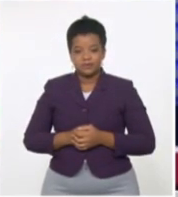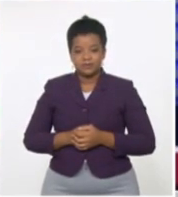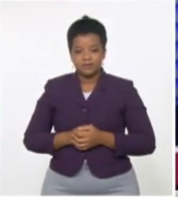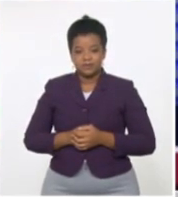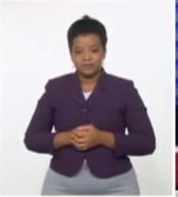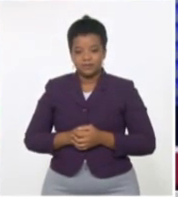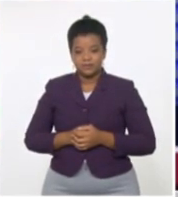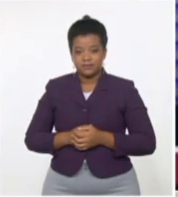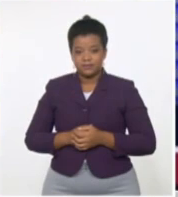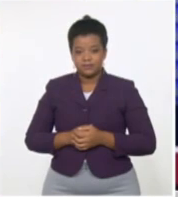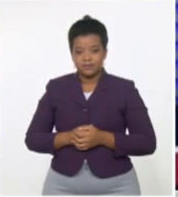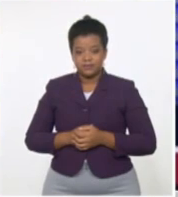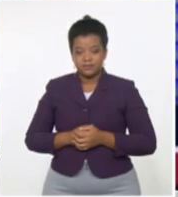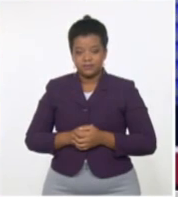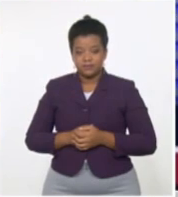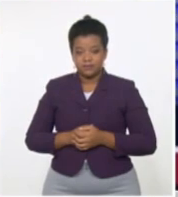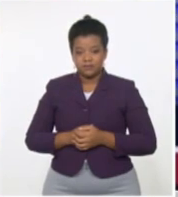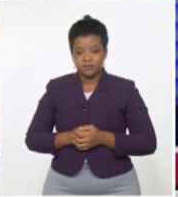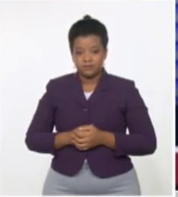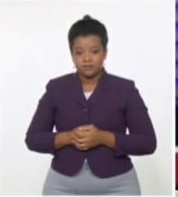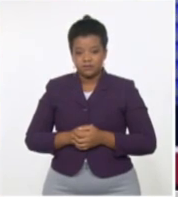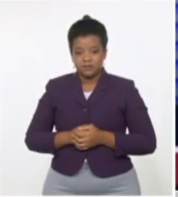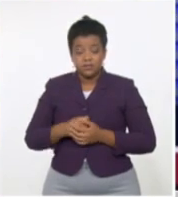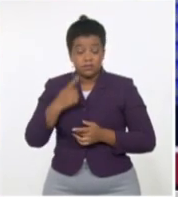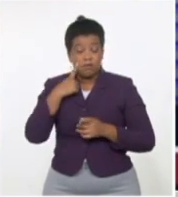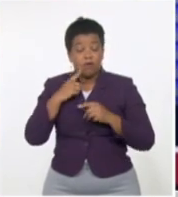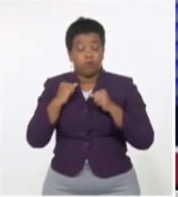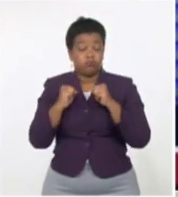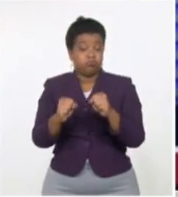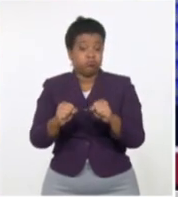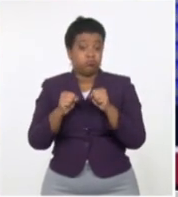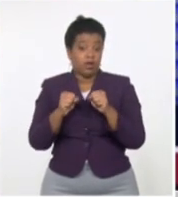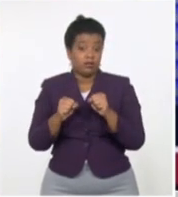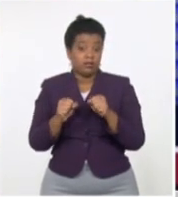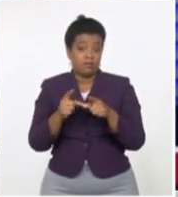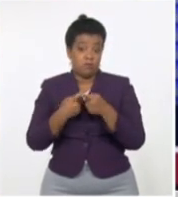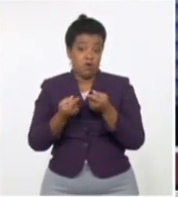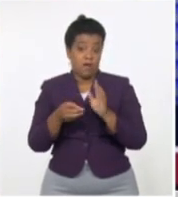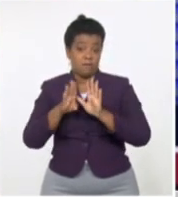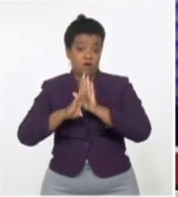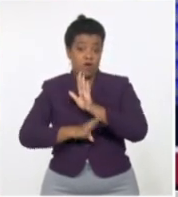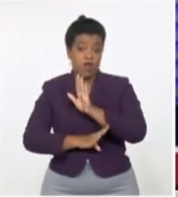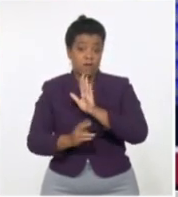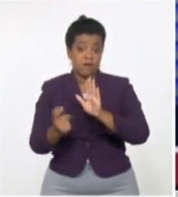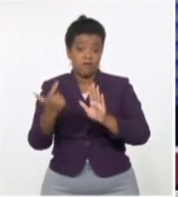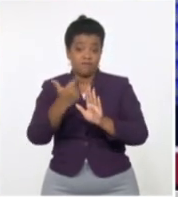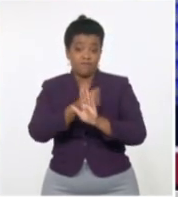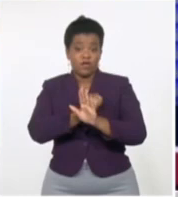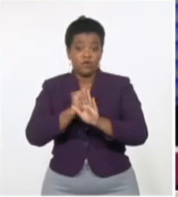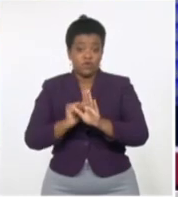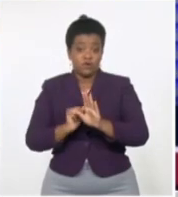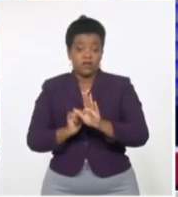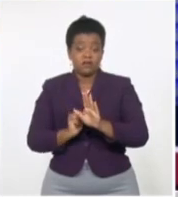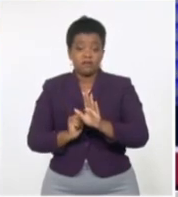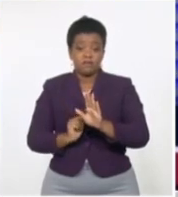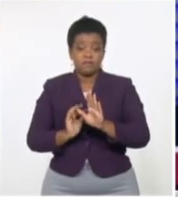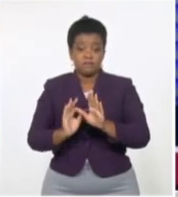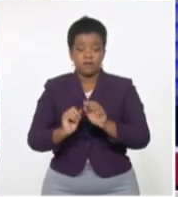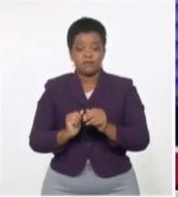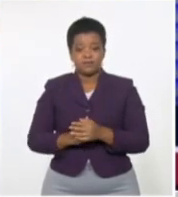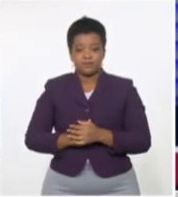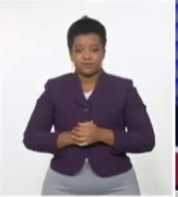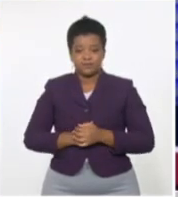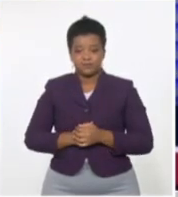Esas evidencias son muy fuertes, sobre todo cuando estás estudiando intervenciones en programas, es decir, impactando programas, en este caso sería una